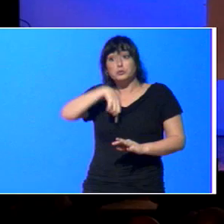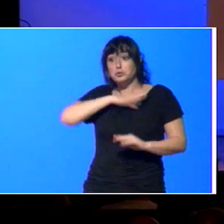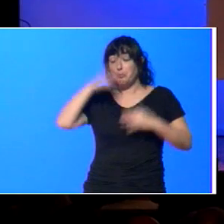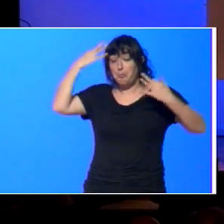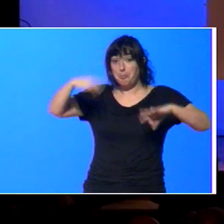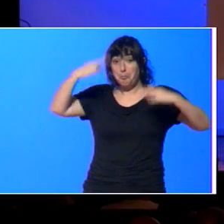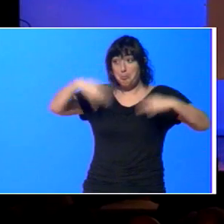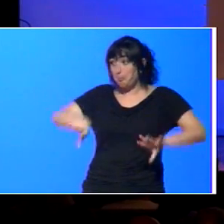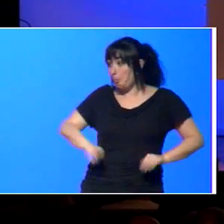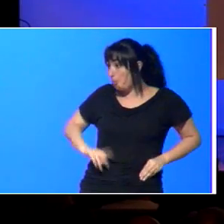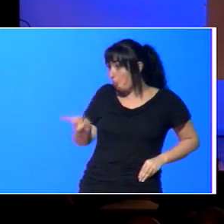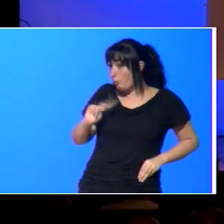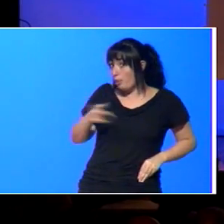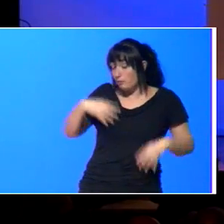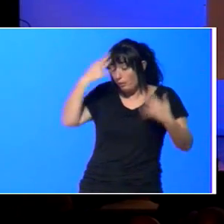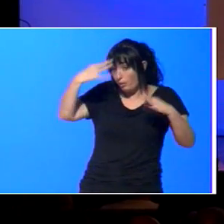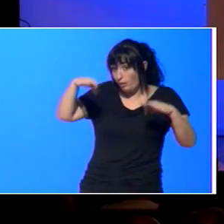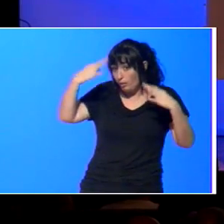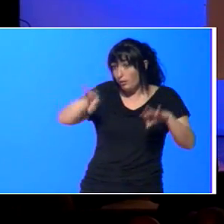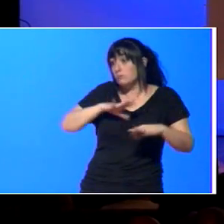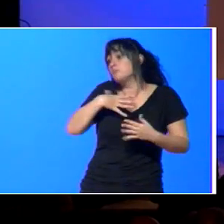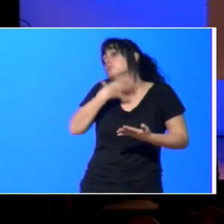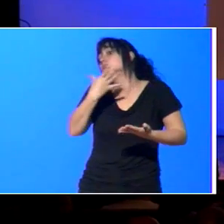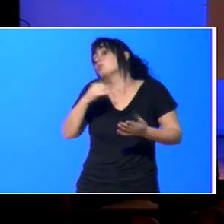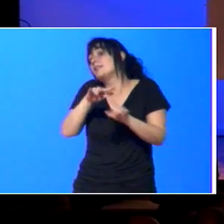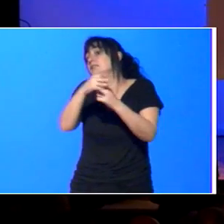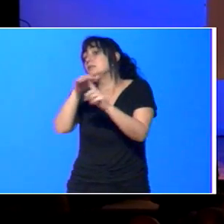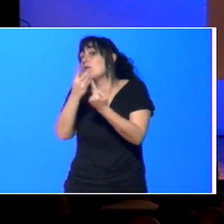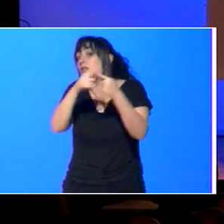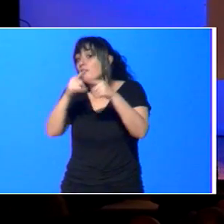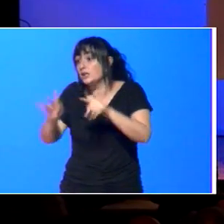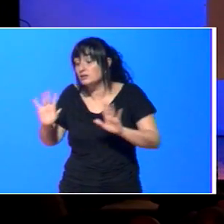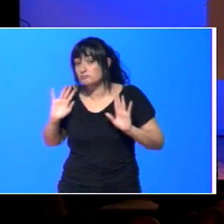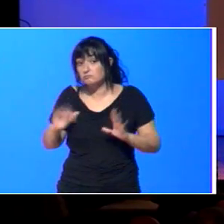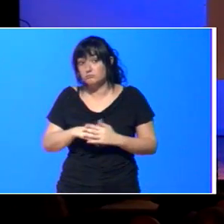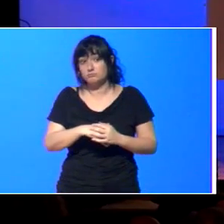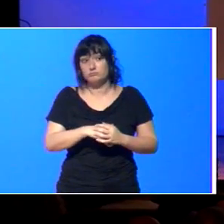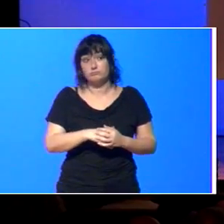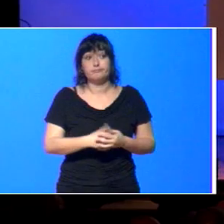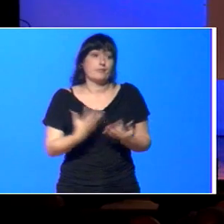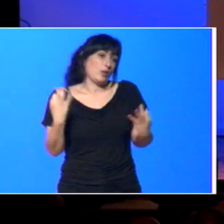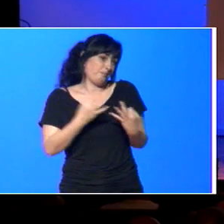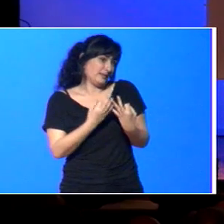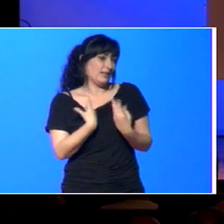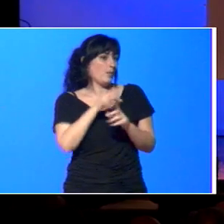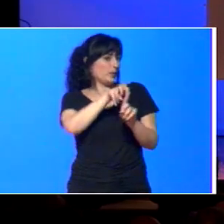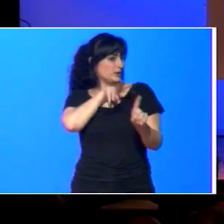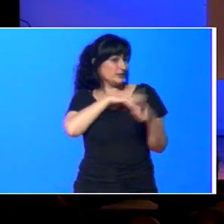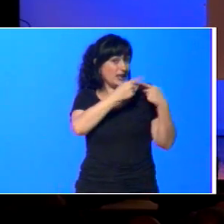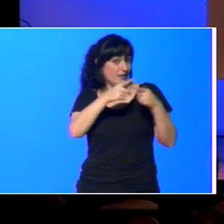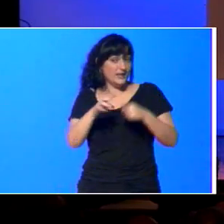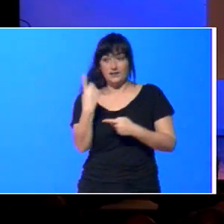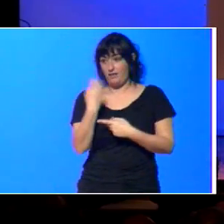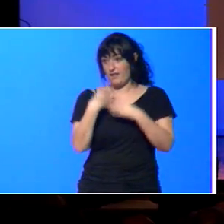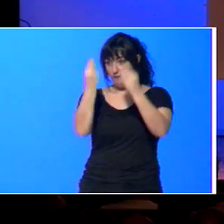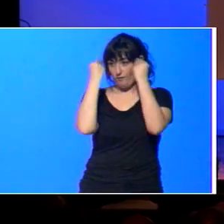queremos aceptar, porque puede haber diferentes circunstancias. Como es interpretable y tenemos que formarnos y tenemos